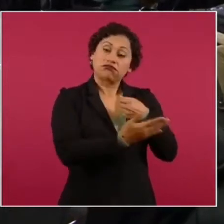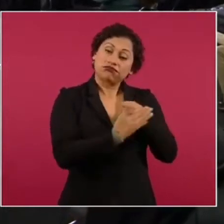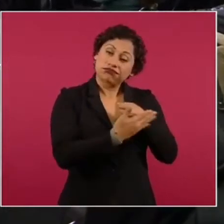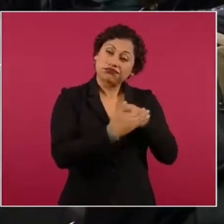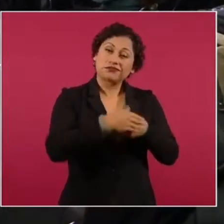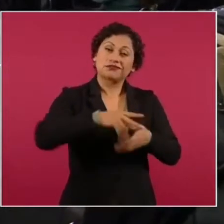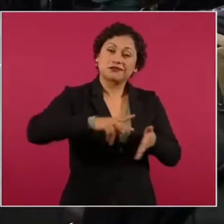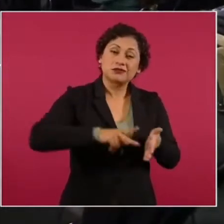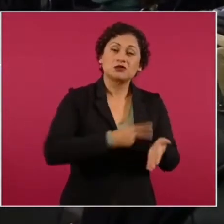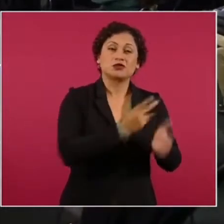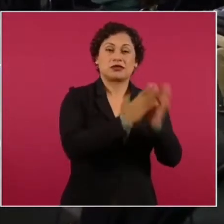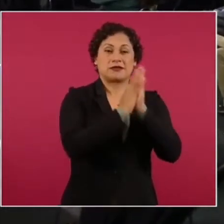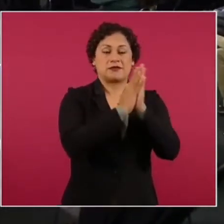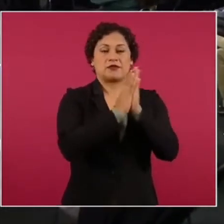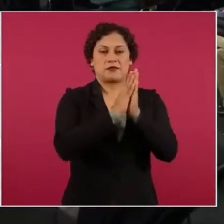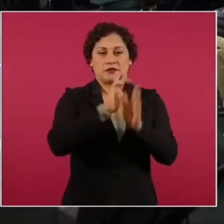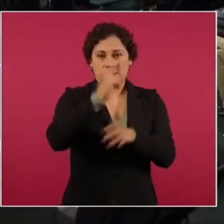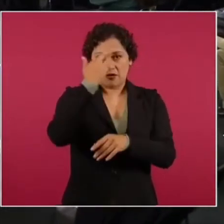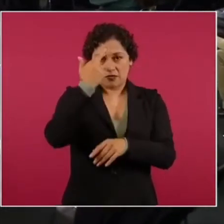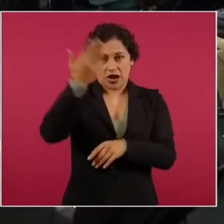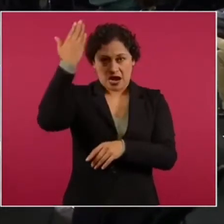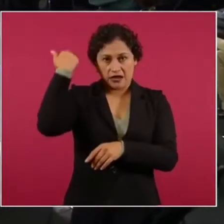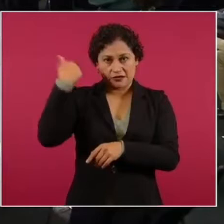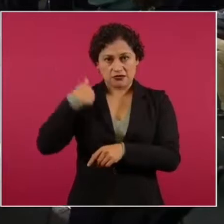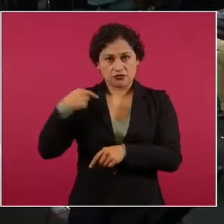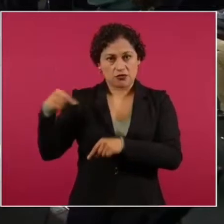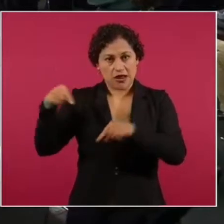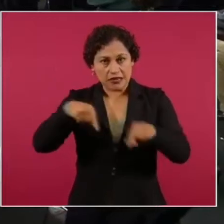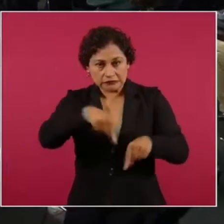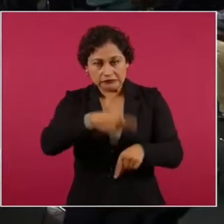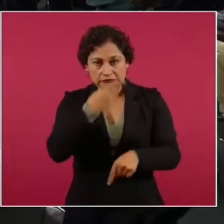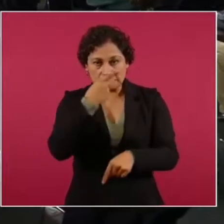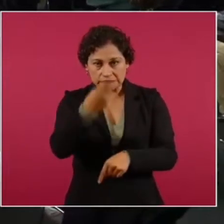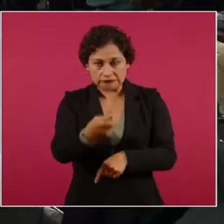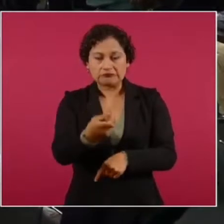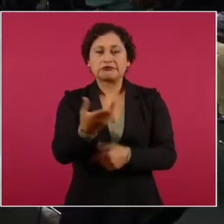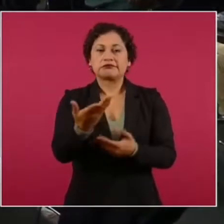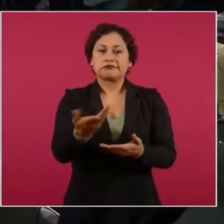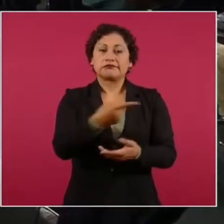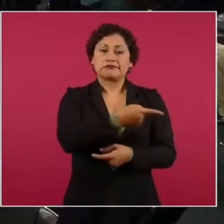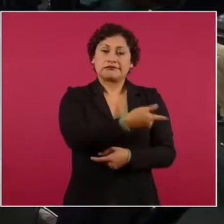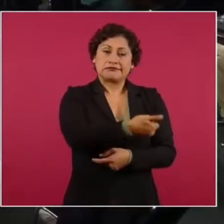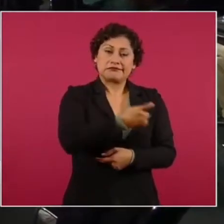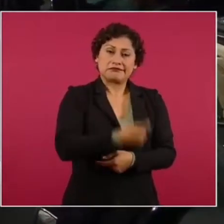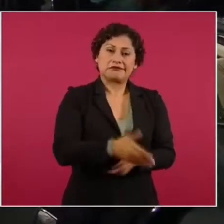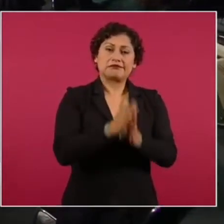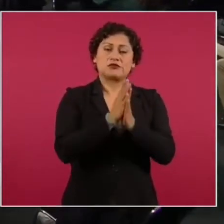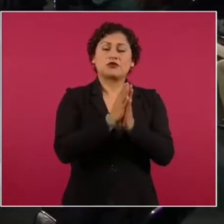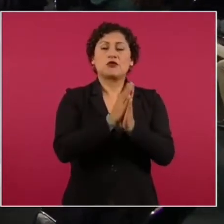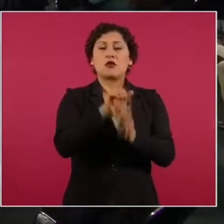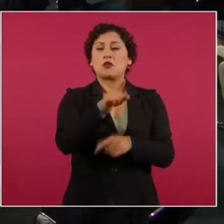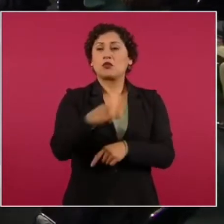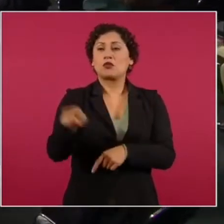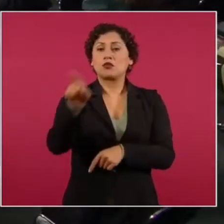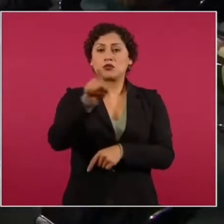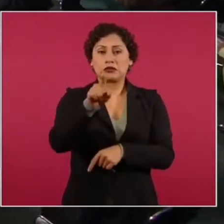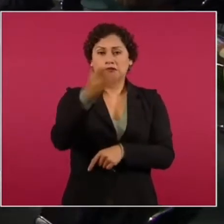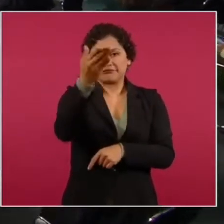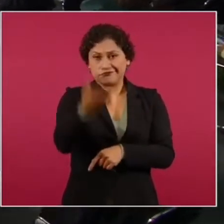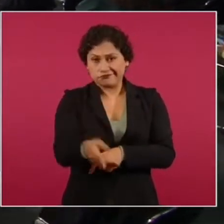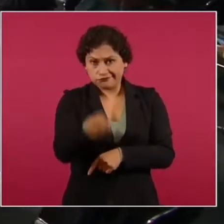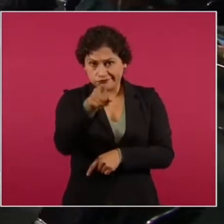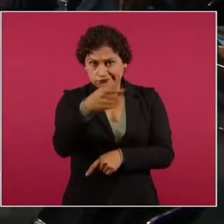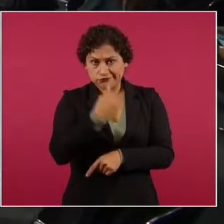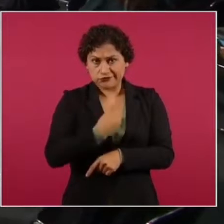manera encarecida, como se lo dije la última vez que tratamos este tema, que se lo planteara ateniéndose ellos pues al humanismo y la sensibilidad que lo distingue